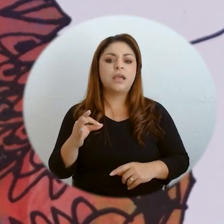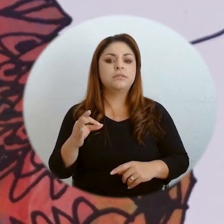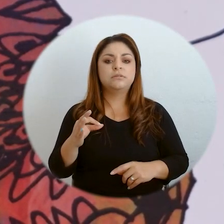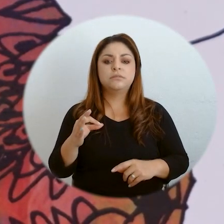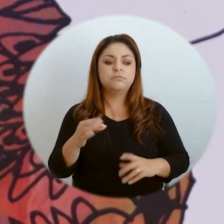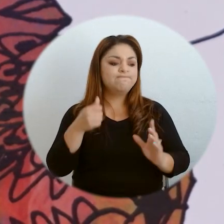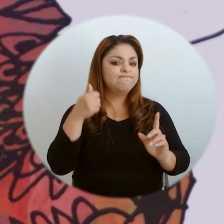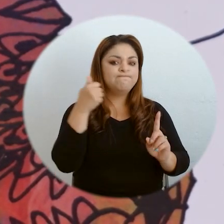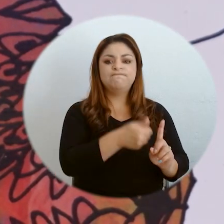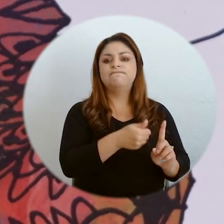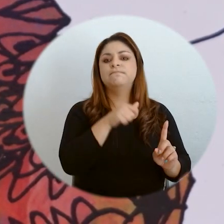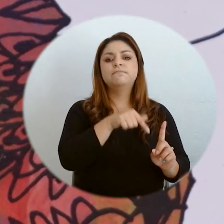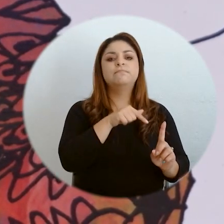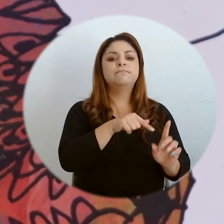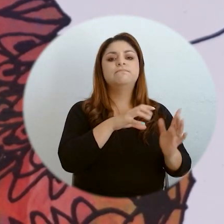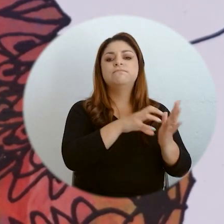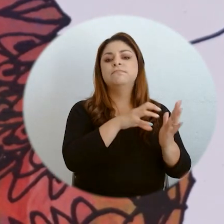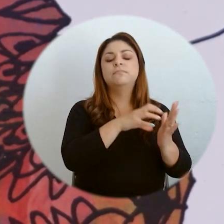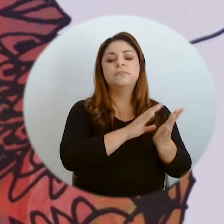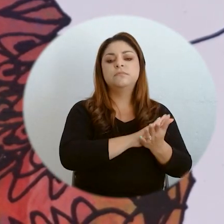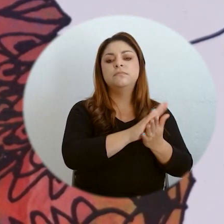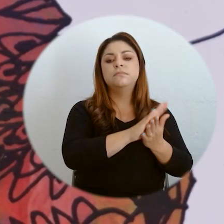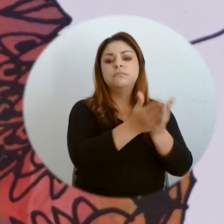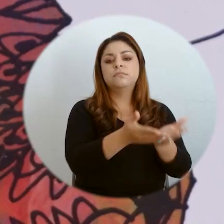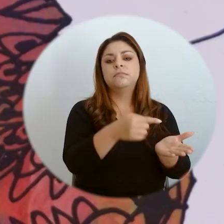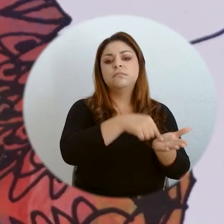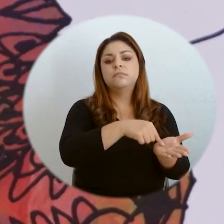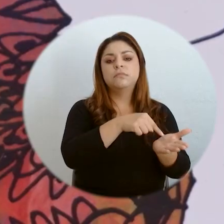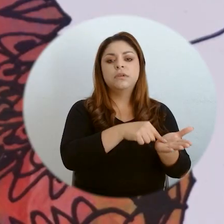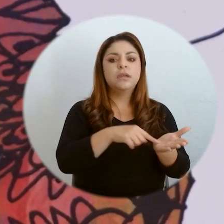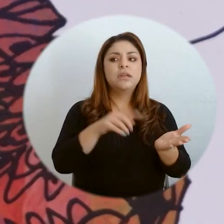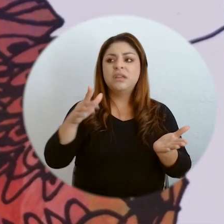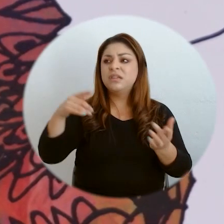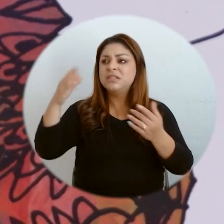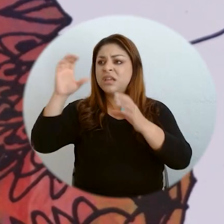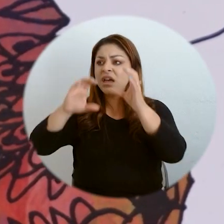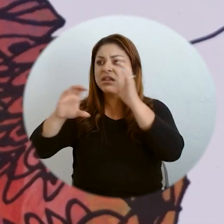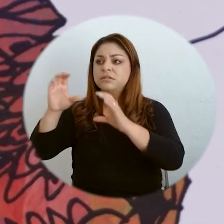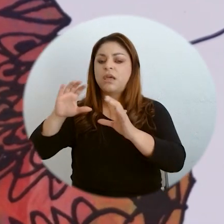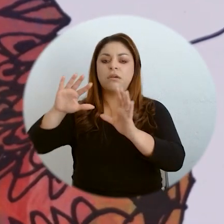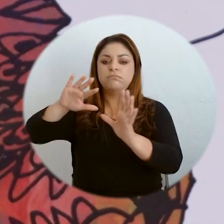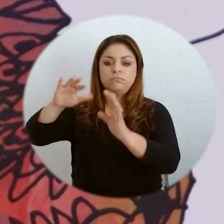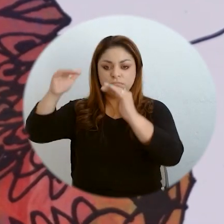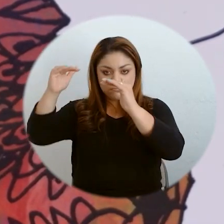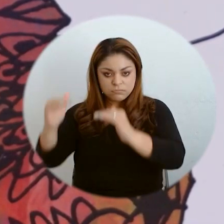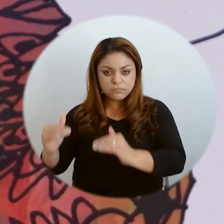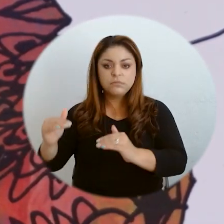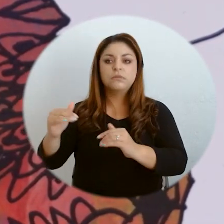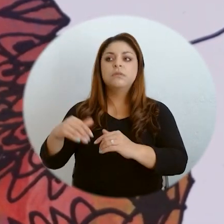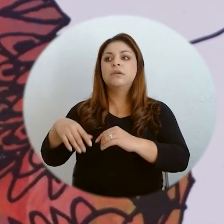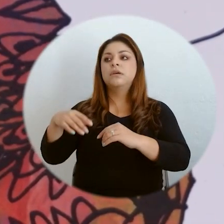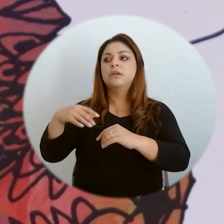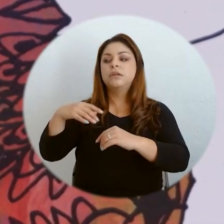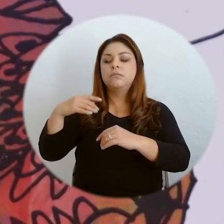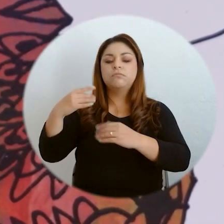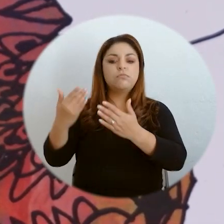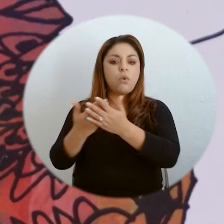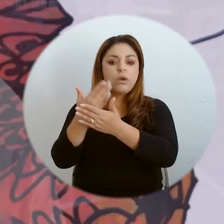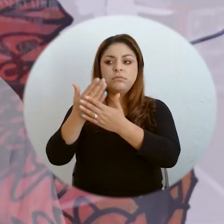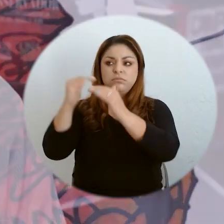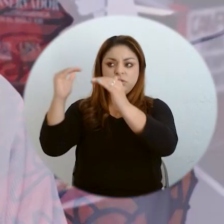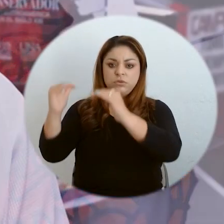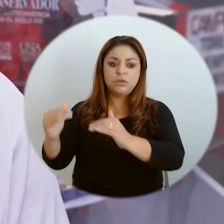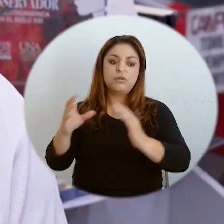por encima de los cambios, de las modernidades, de los logros científicos, etc. Por ejemplo,